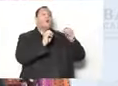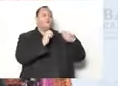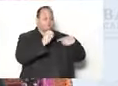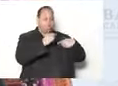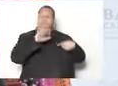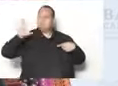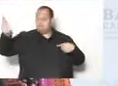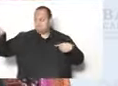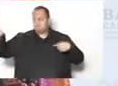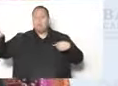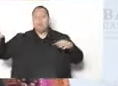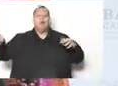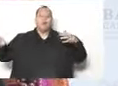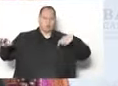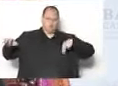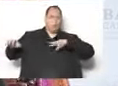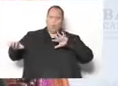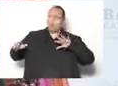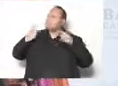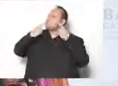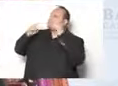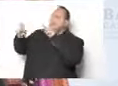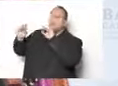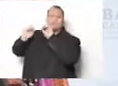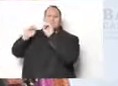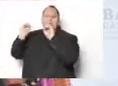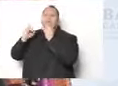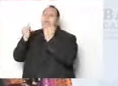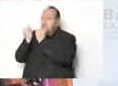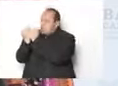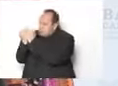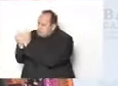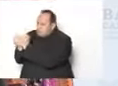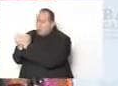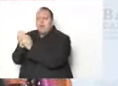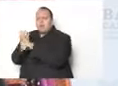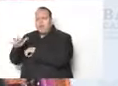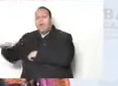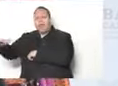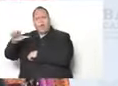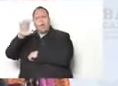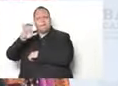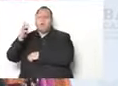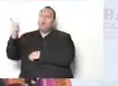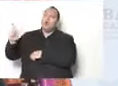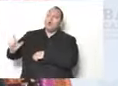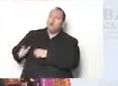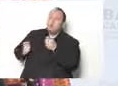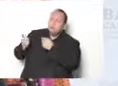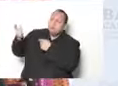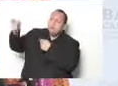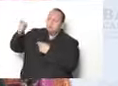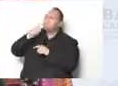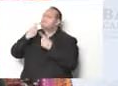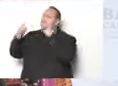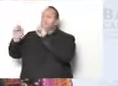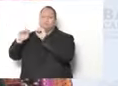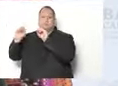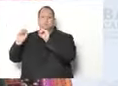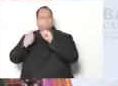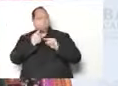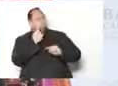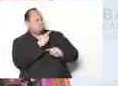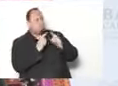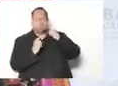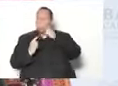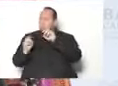parte, haremos lo propio con el Estado de Baja California y sus funcionarios actuales. Derivado